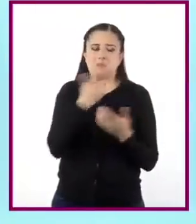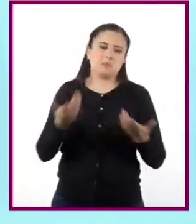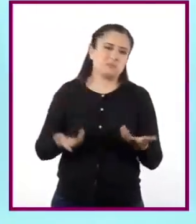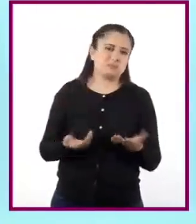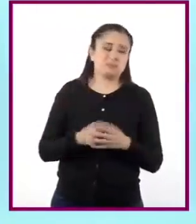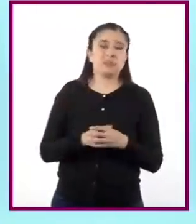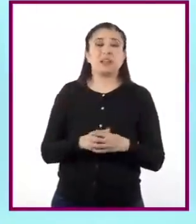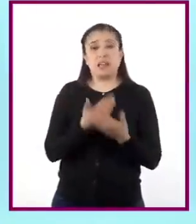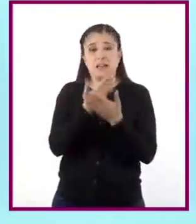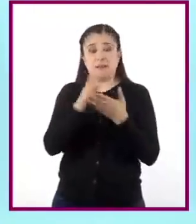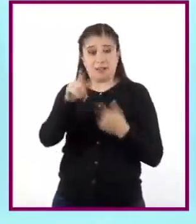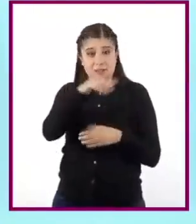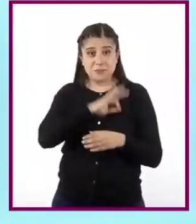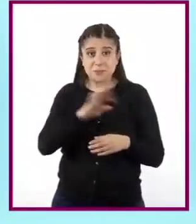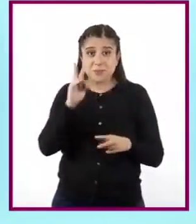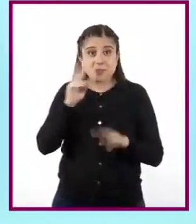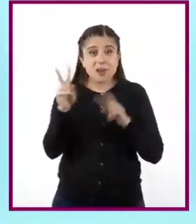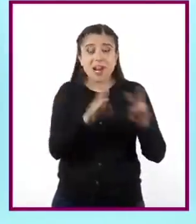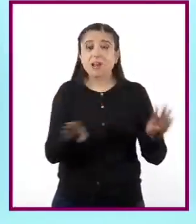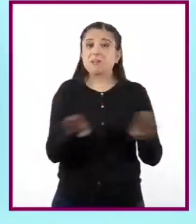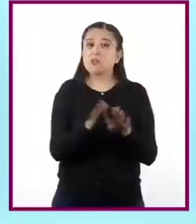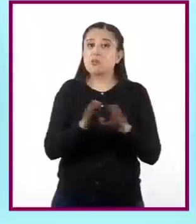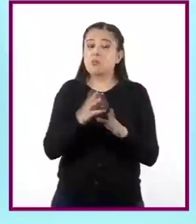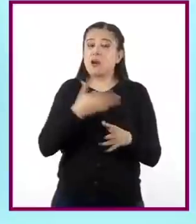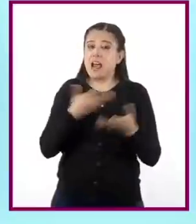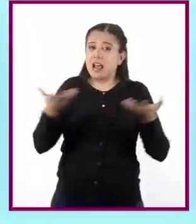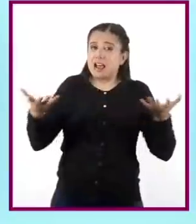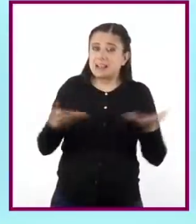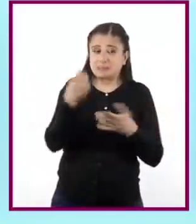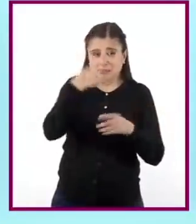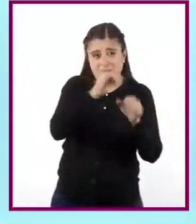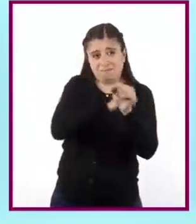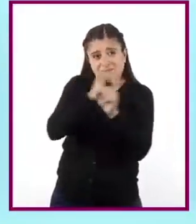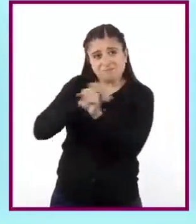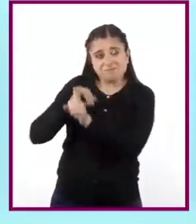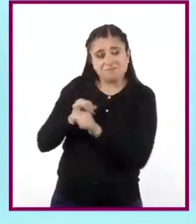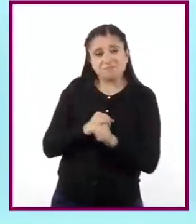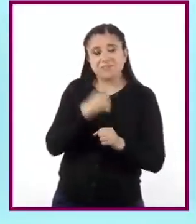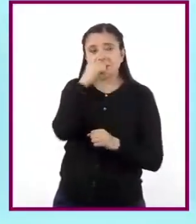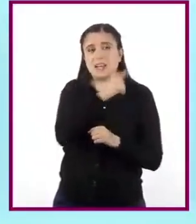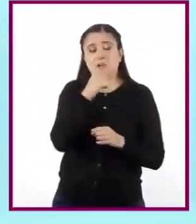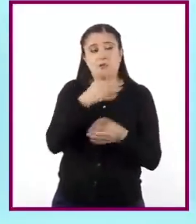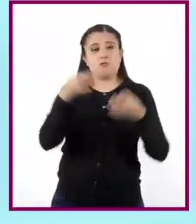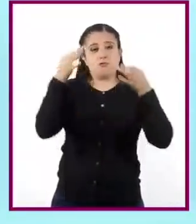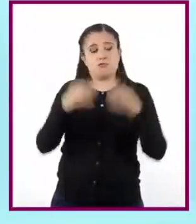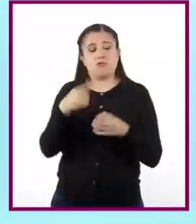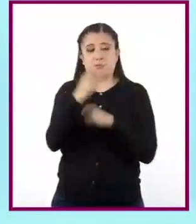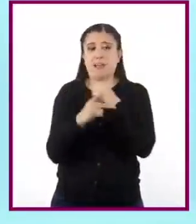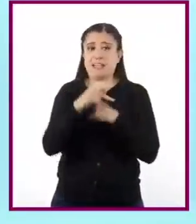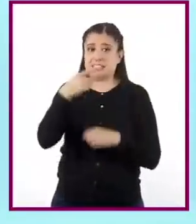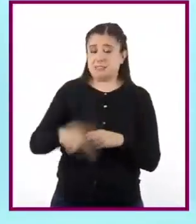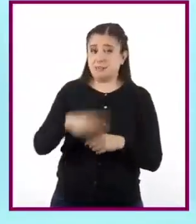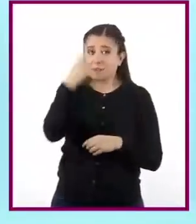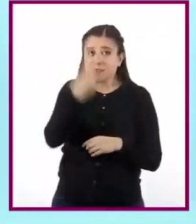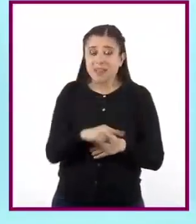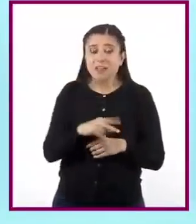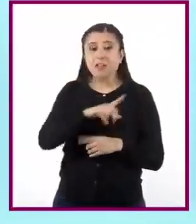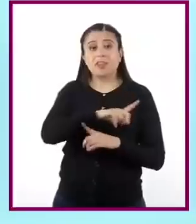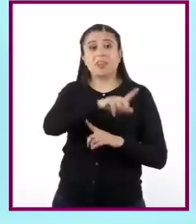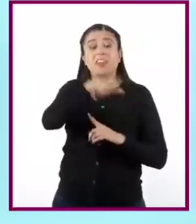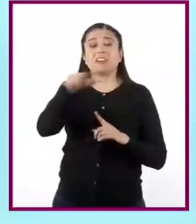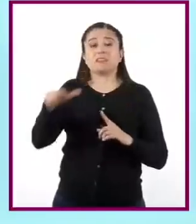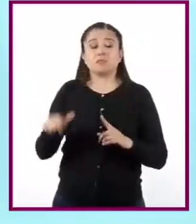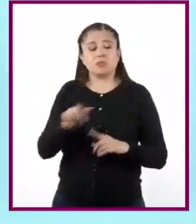Además, pudieron ver cómo tener la base para realizar una investigación sobre las lenguas originarias de nuestro país y que